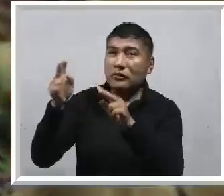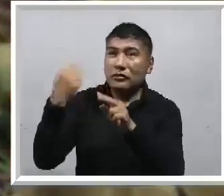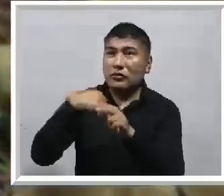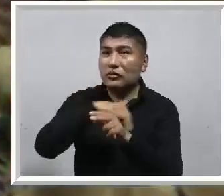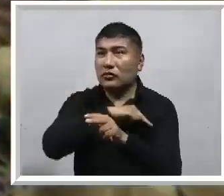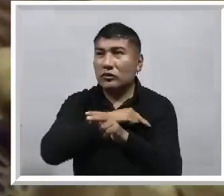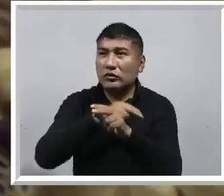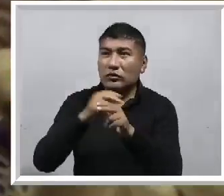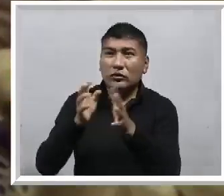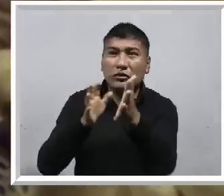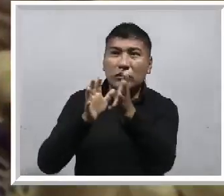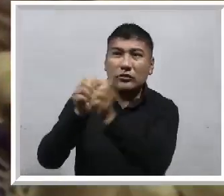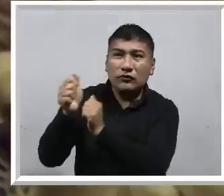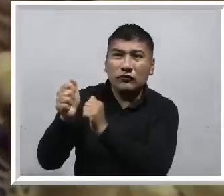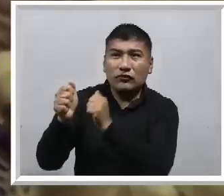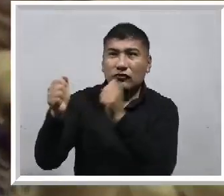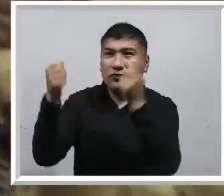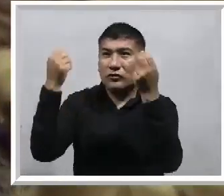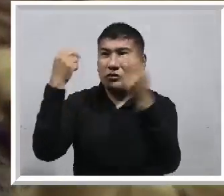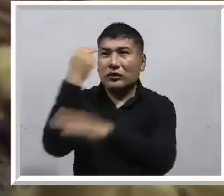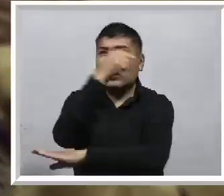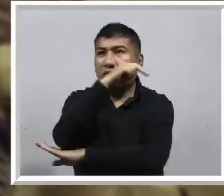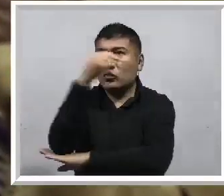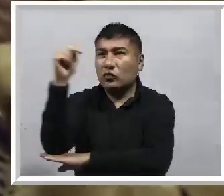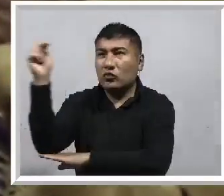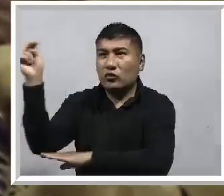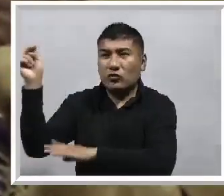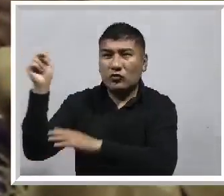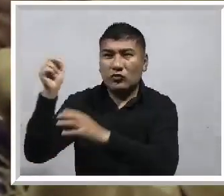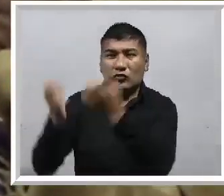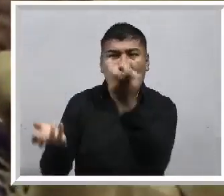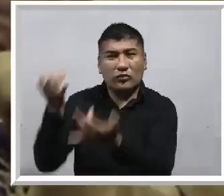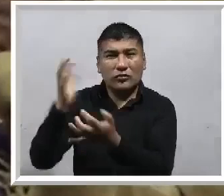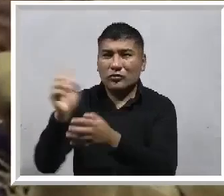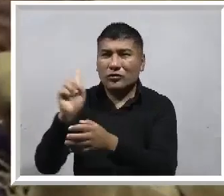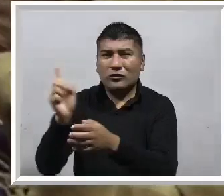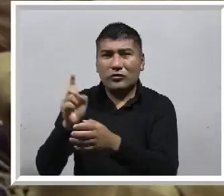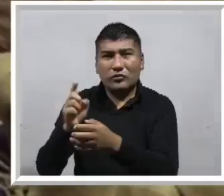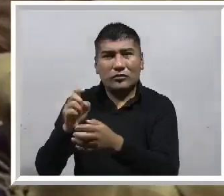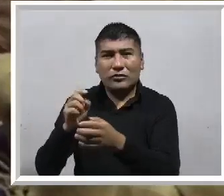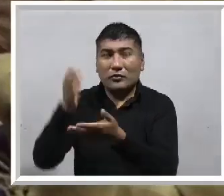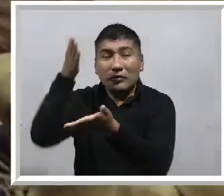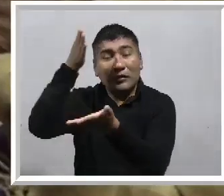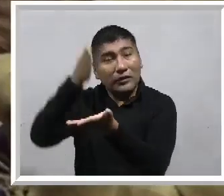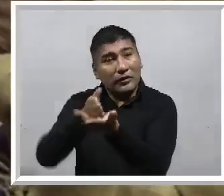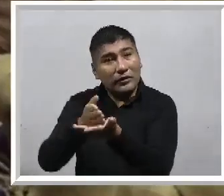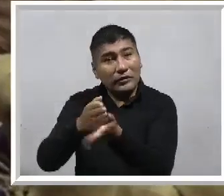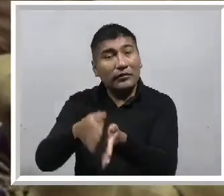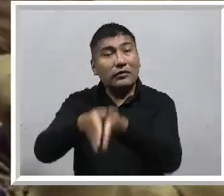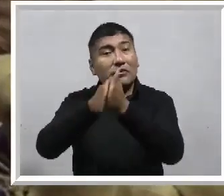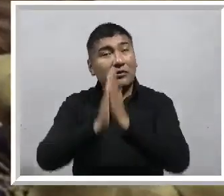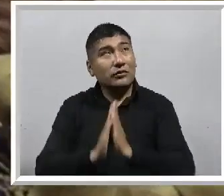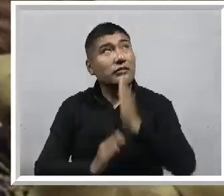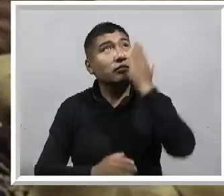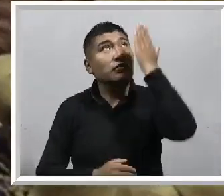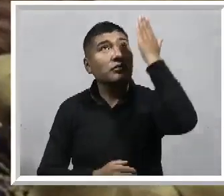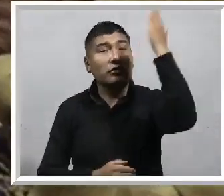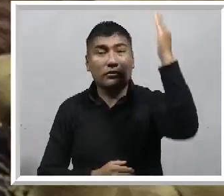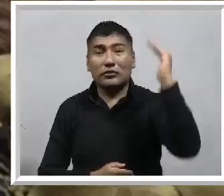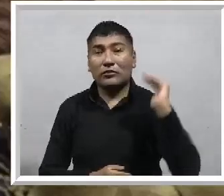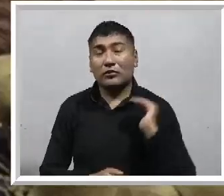destruyendo la naturaleza haremos algo le pediremos a